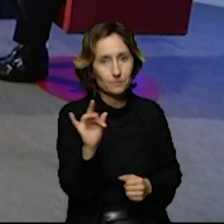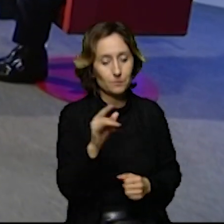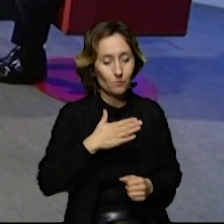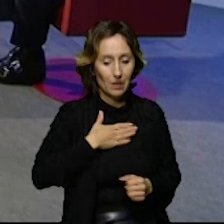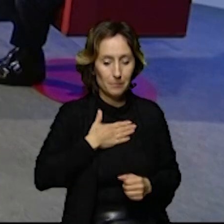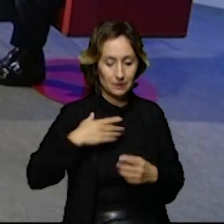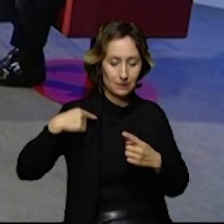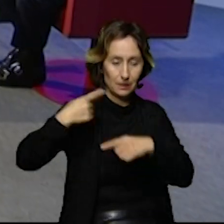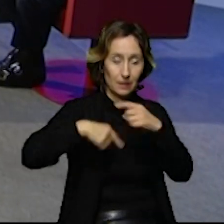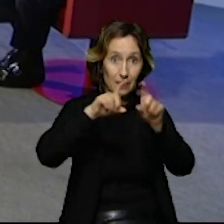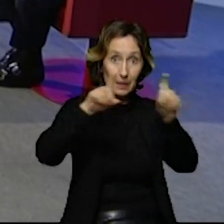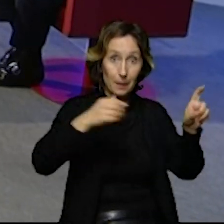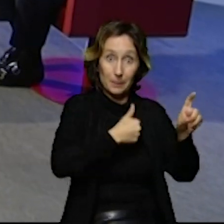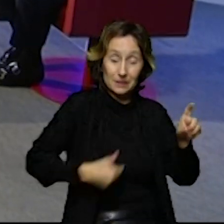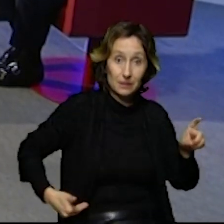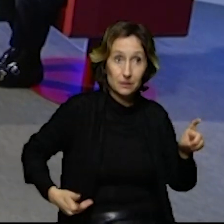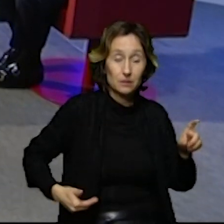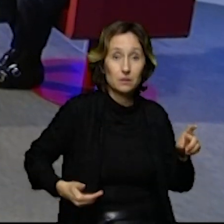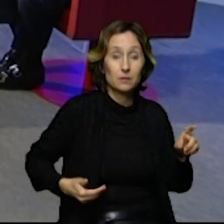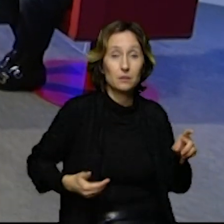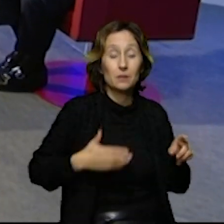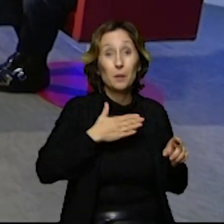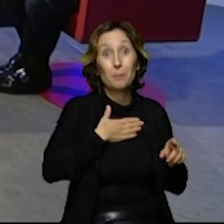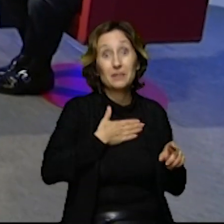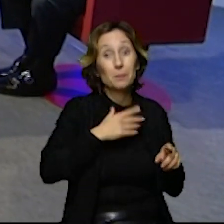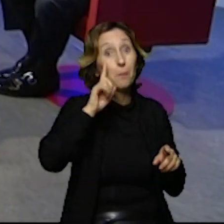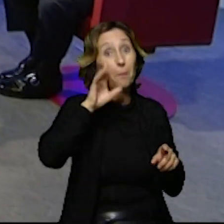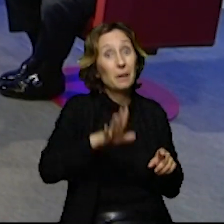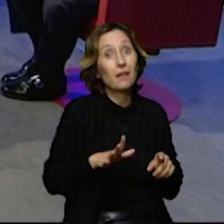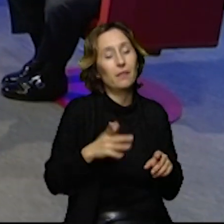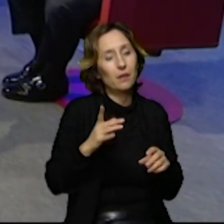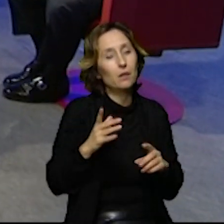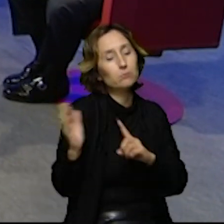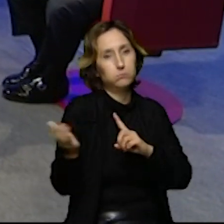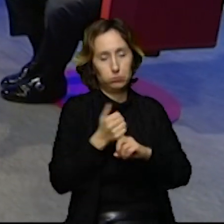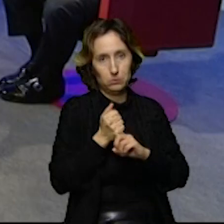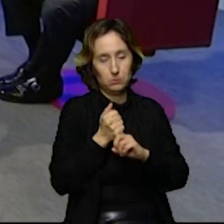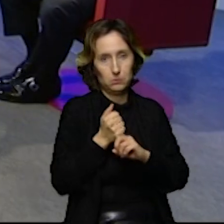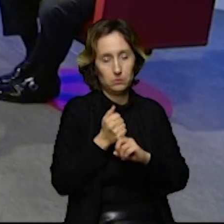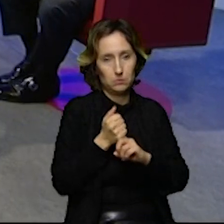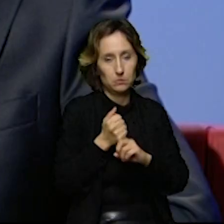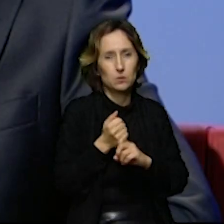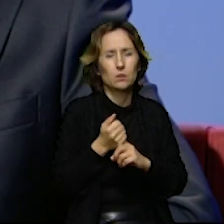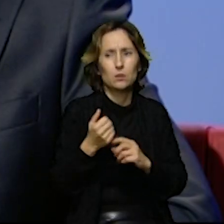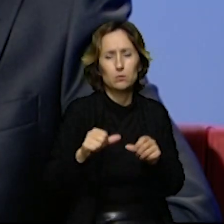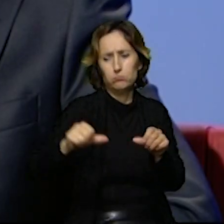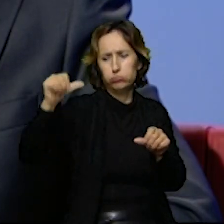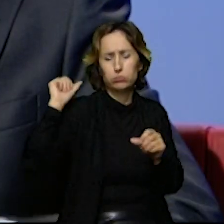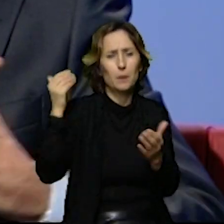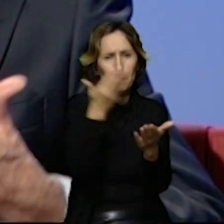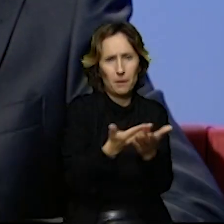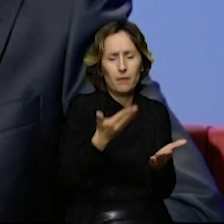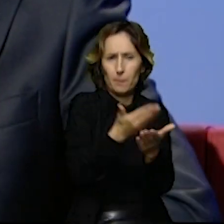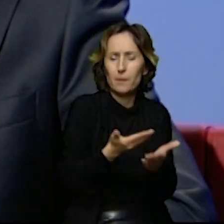bienes empresariales en el patrimonio parece que eso lo vamos a conseguir, y eso es una petición que llevamos tiempo haciéndolo,